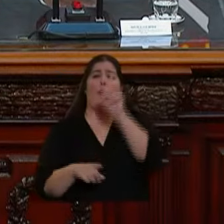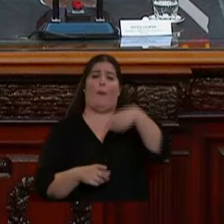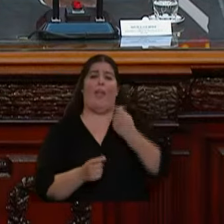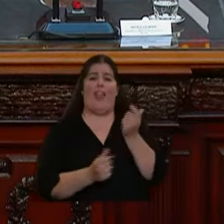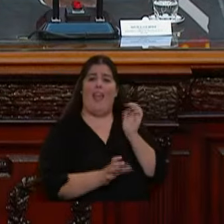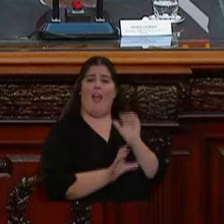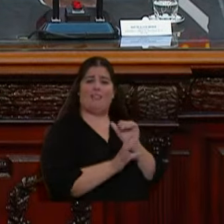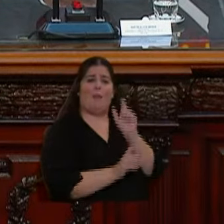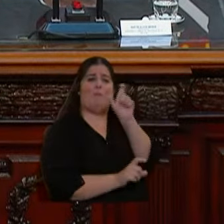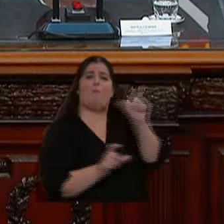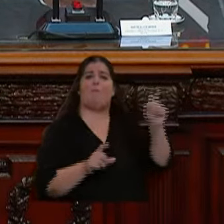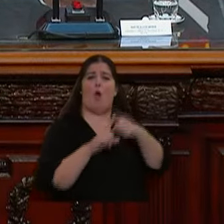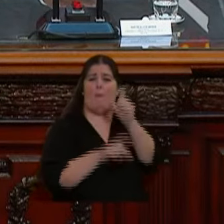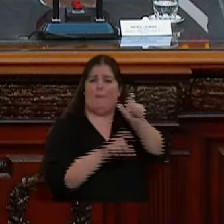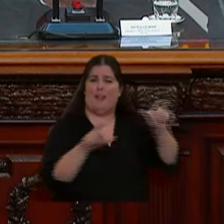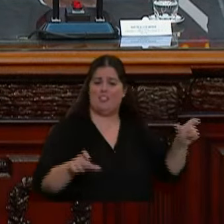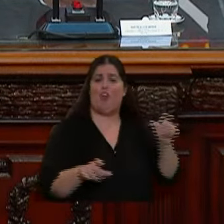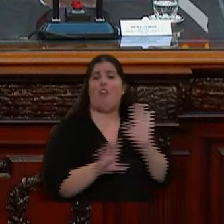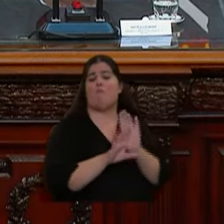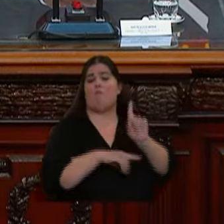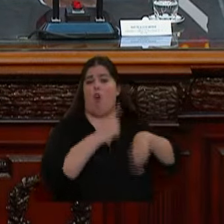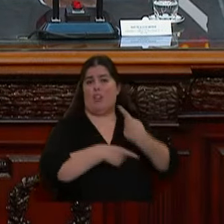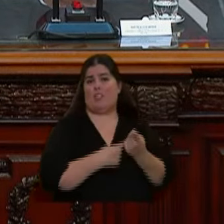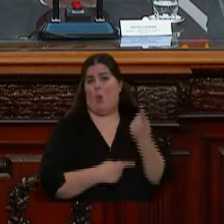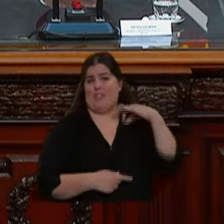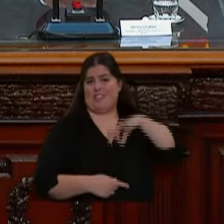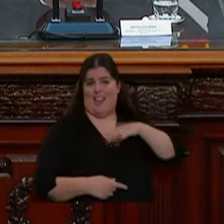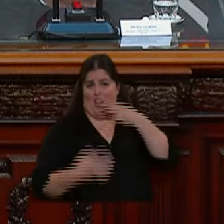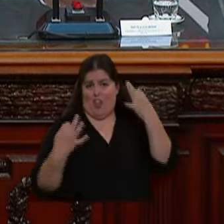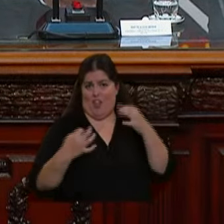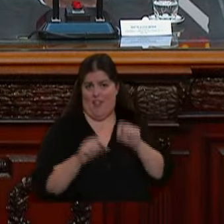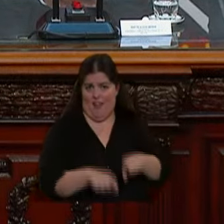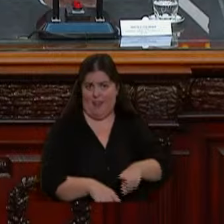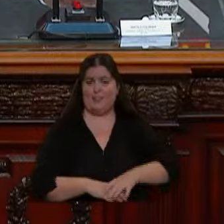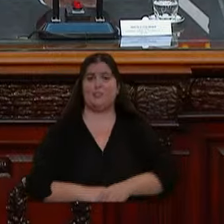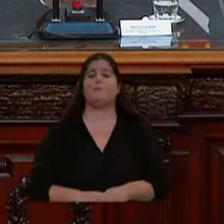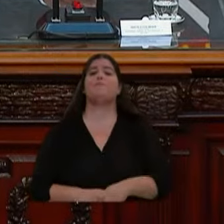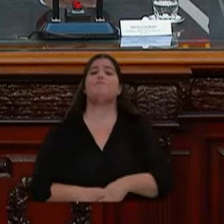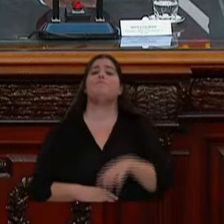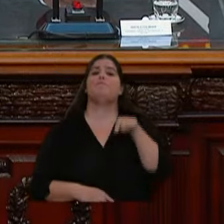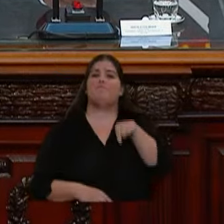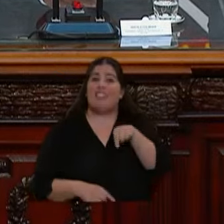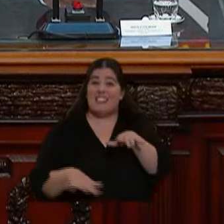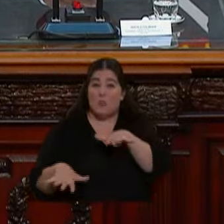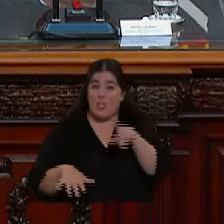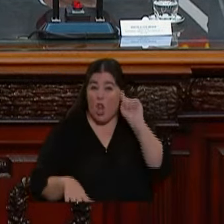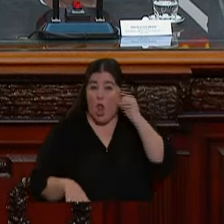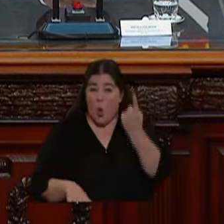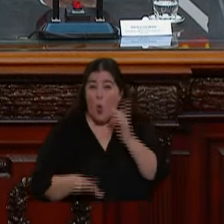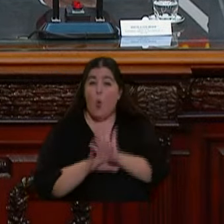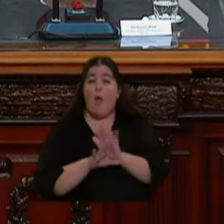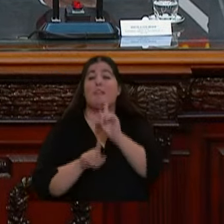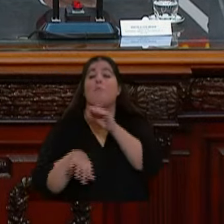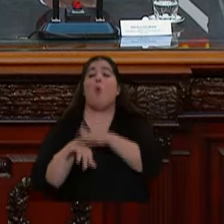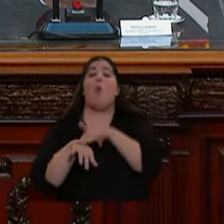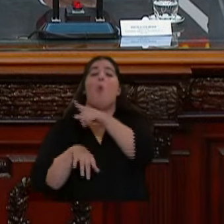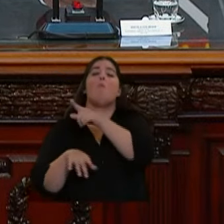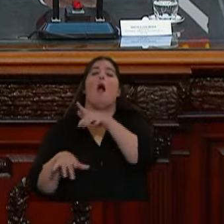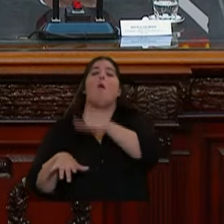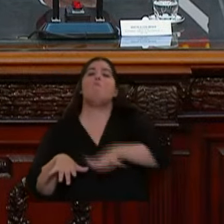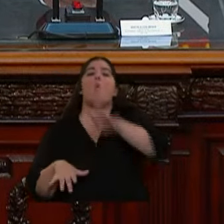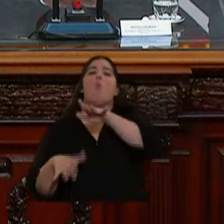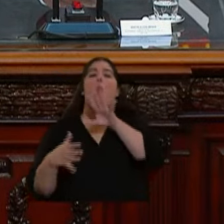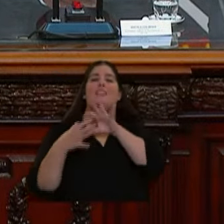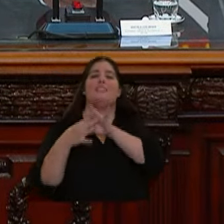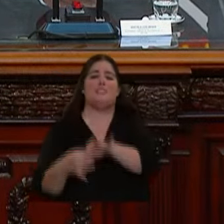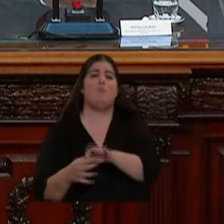por habitante y, como consecuencia de ellos, los salarios reales. Esta locura a la que nos ha llevado el populismo ha hecho que el